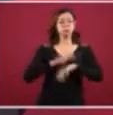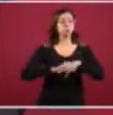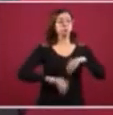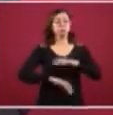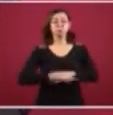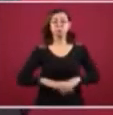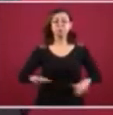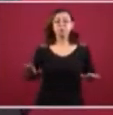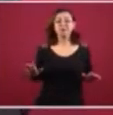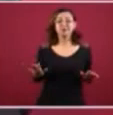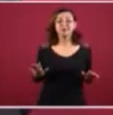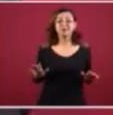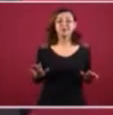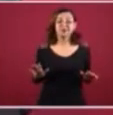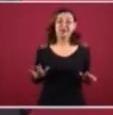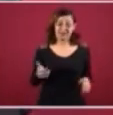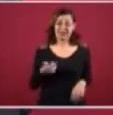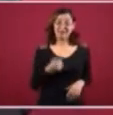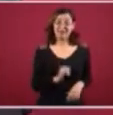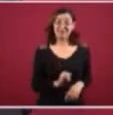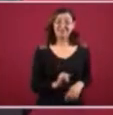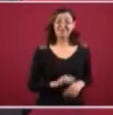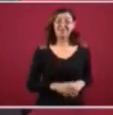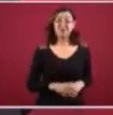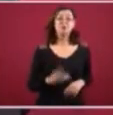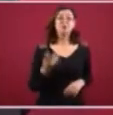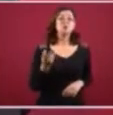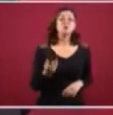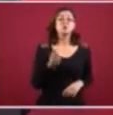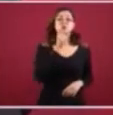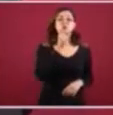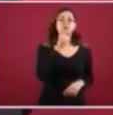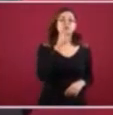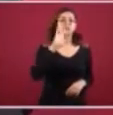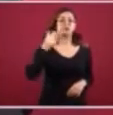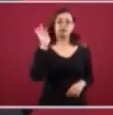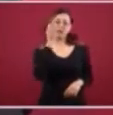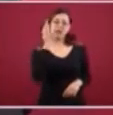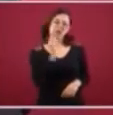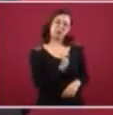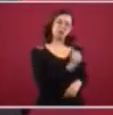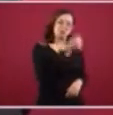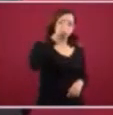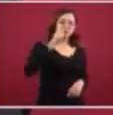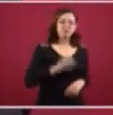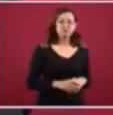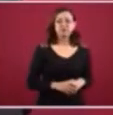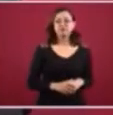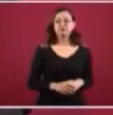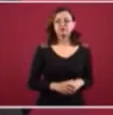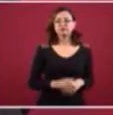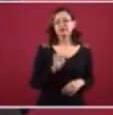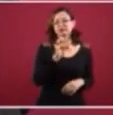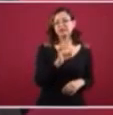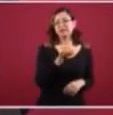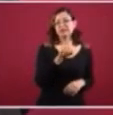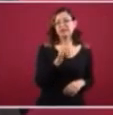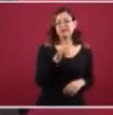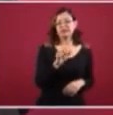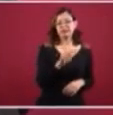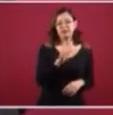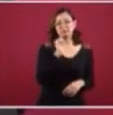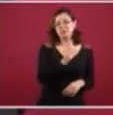como era, que la Policía Federal hacía lo propio, la Secretaría de la Defensa lo